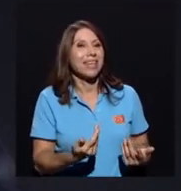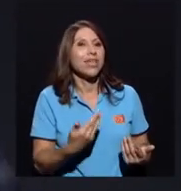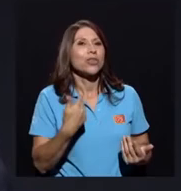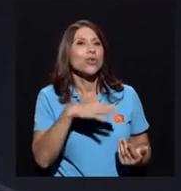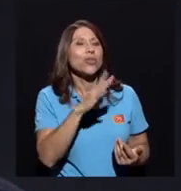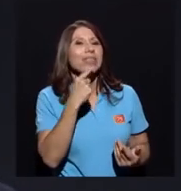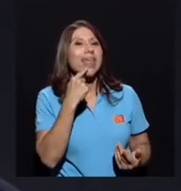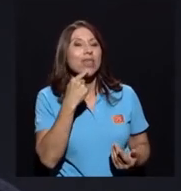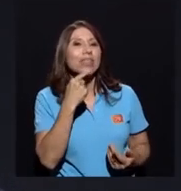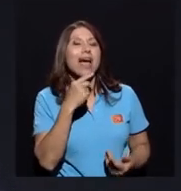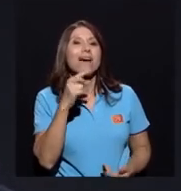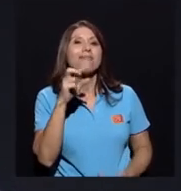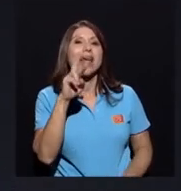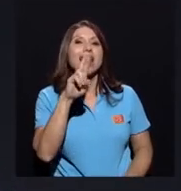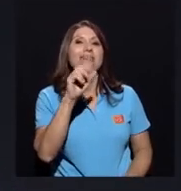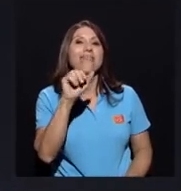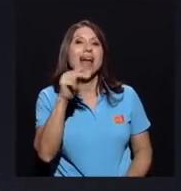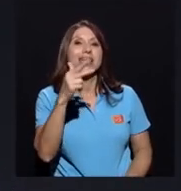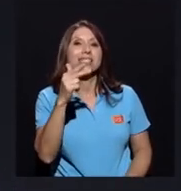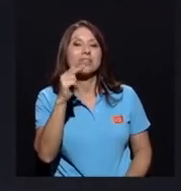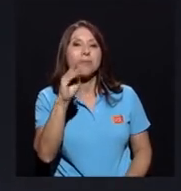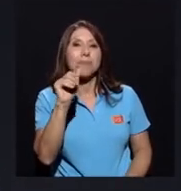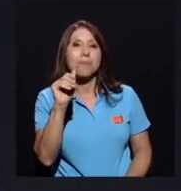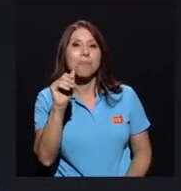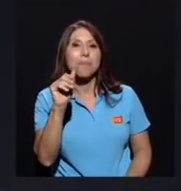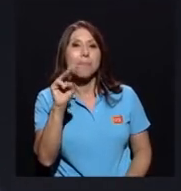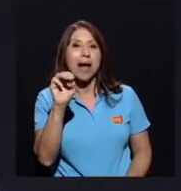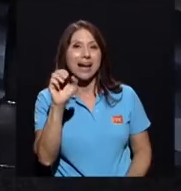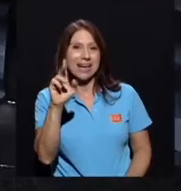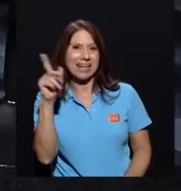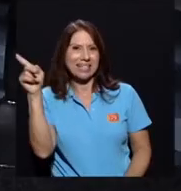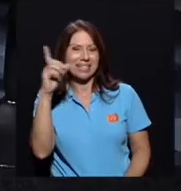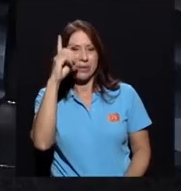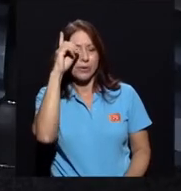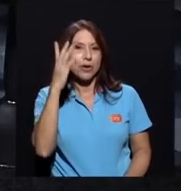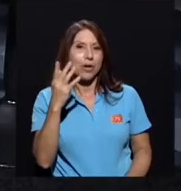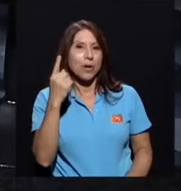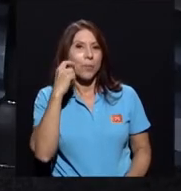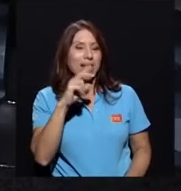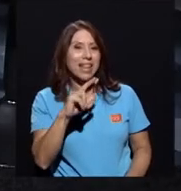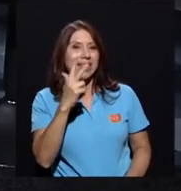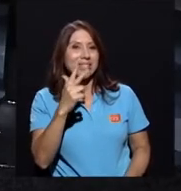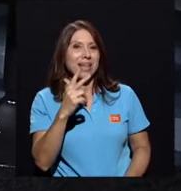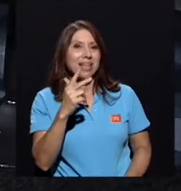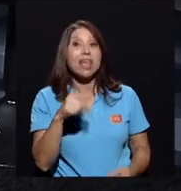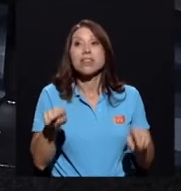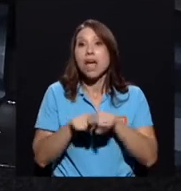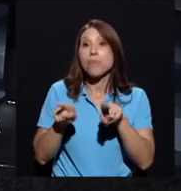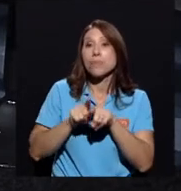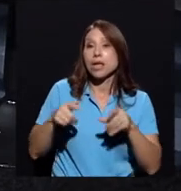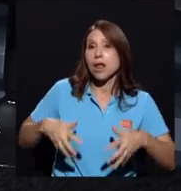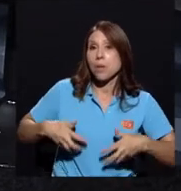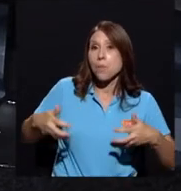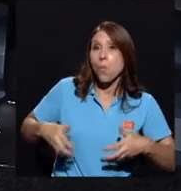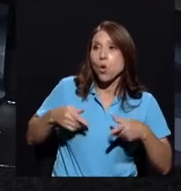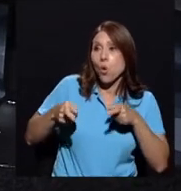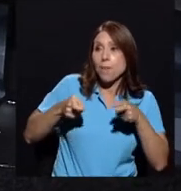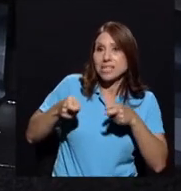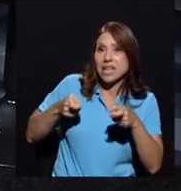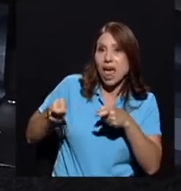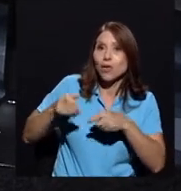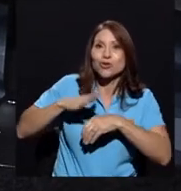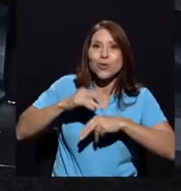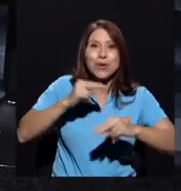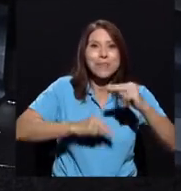reich flight bank porque era el tercer drive y el otro sobre el mono ma estado que sobre los mercados financieros y demás